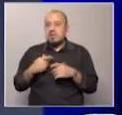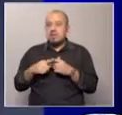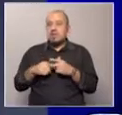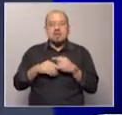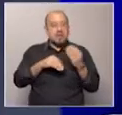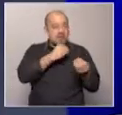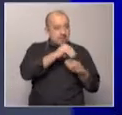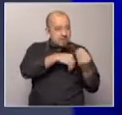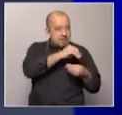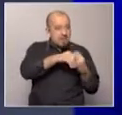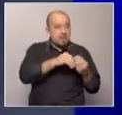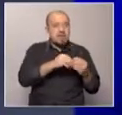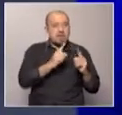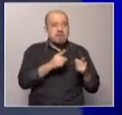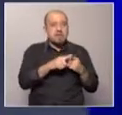familia